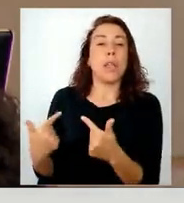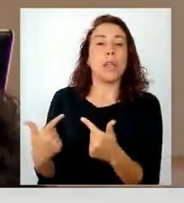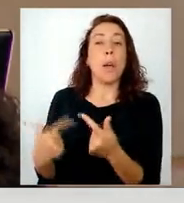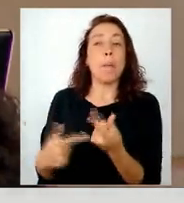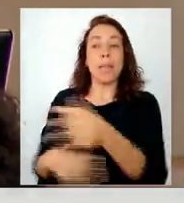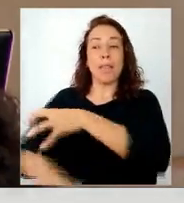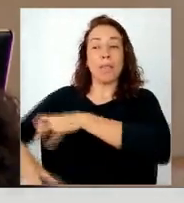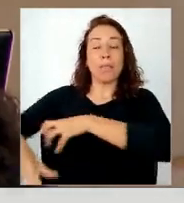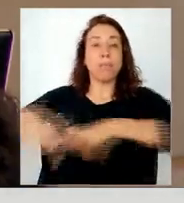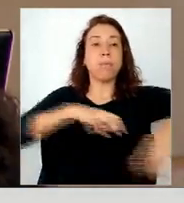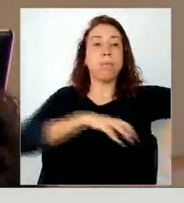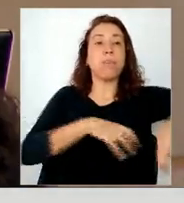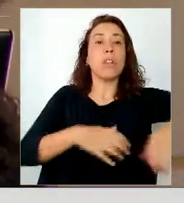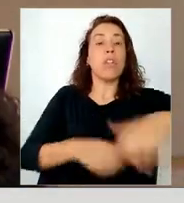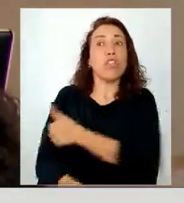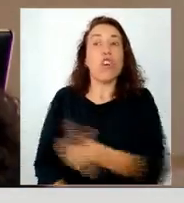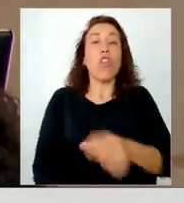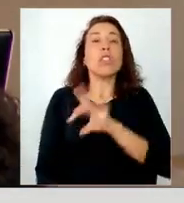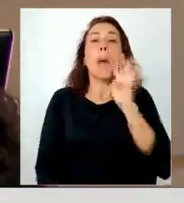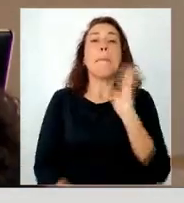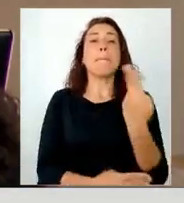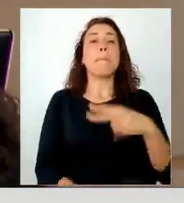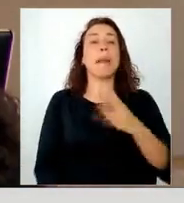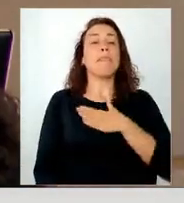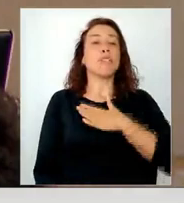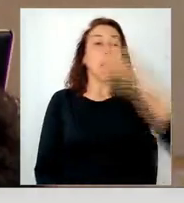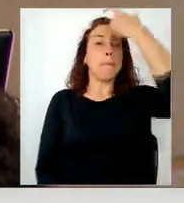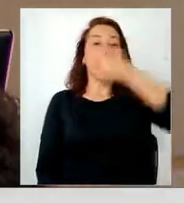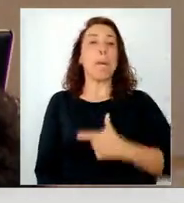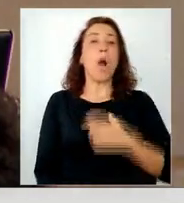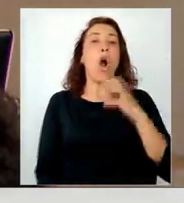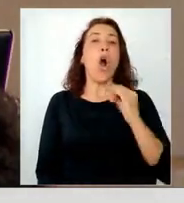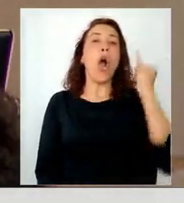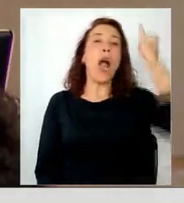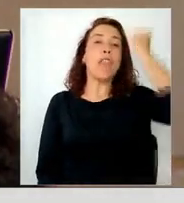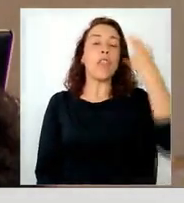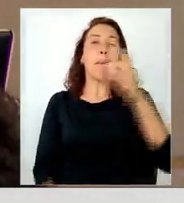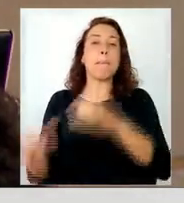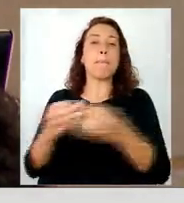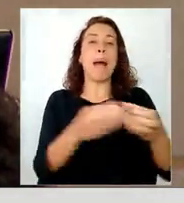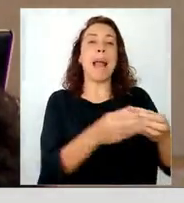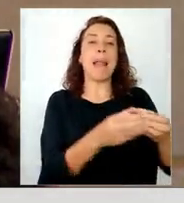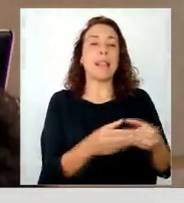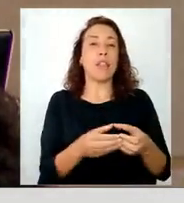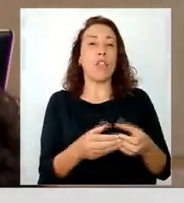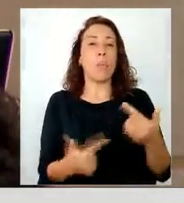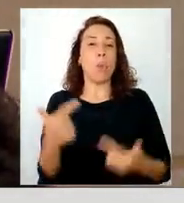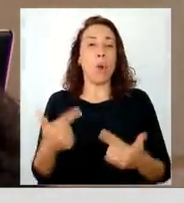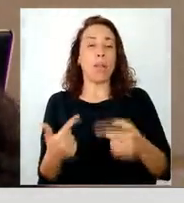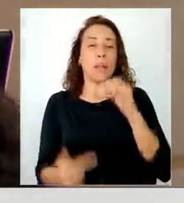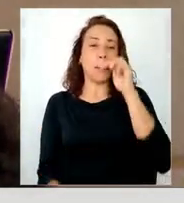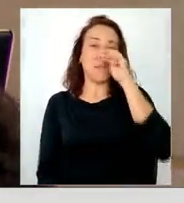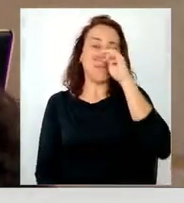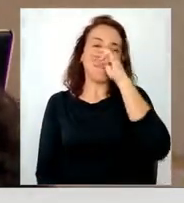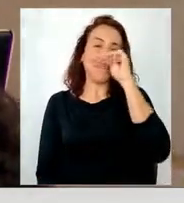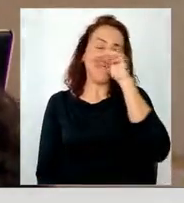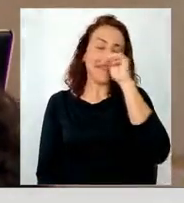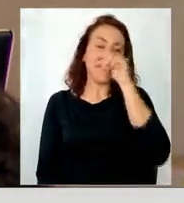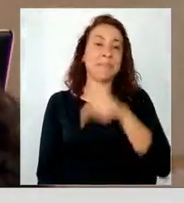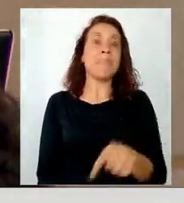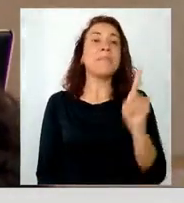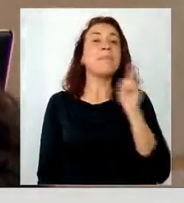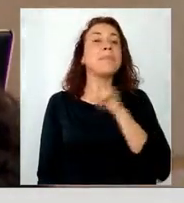todos los chilenos para beneficio propio o para la ideología de partidos determinados acá en el último